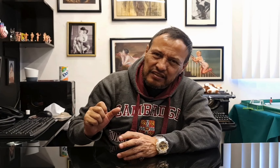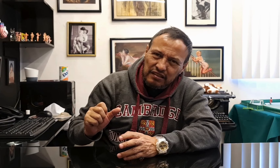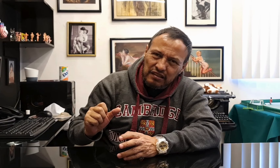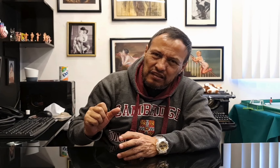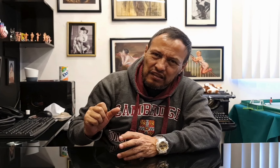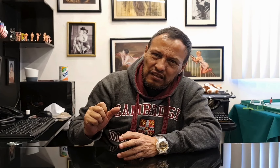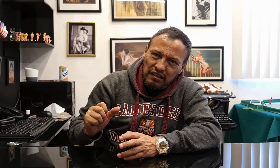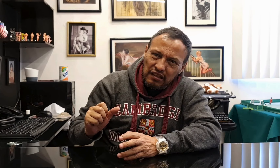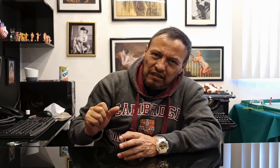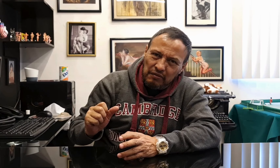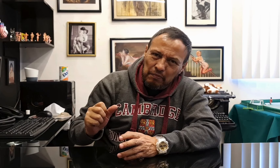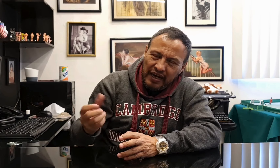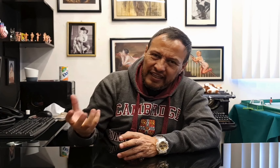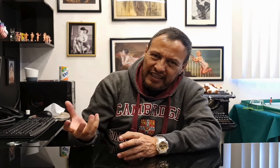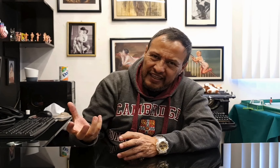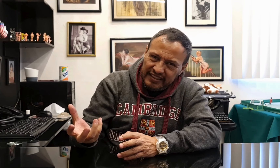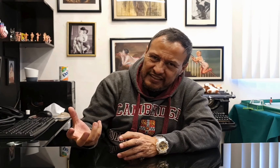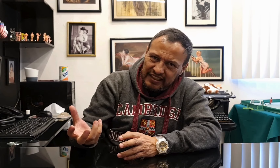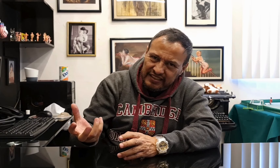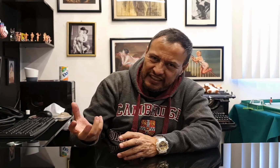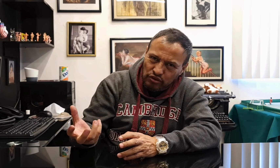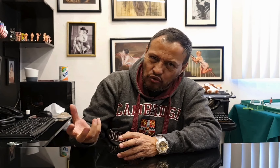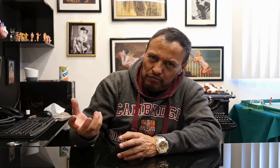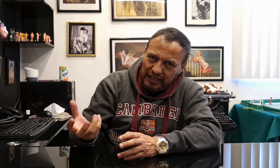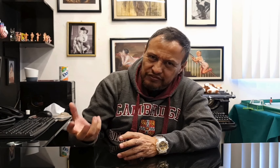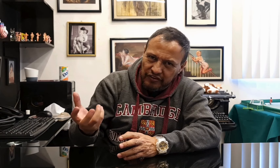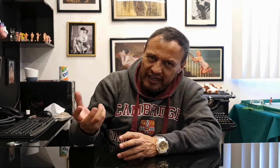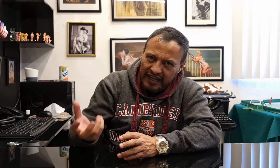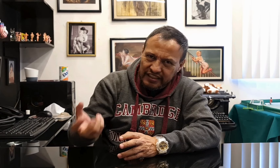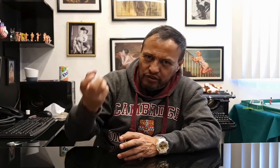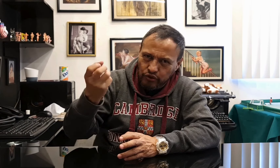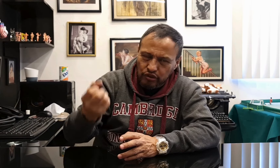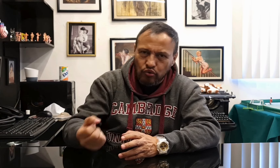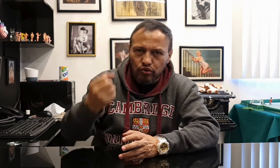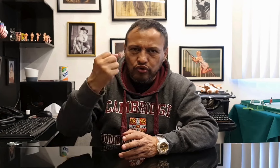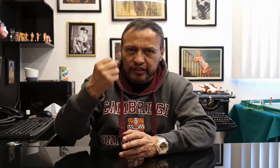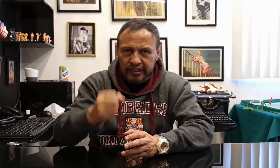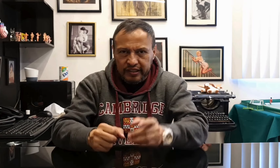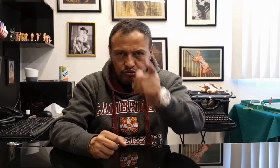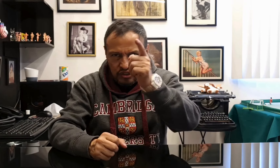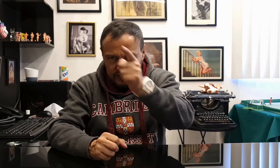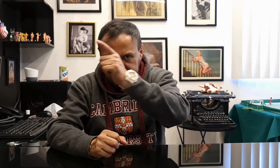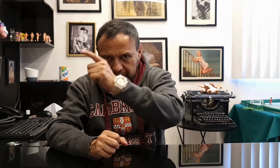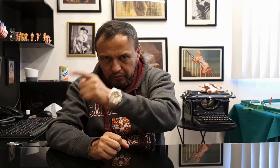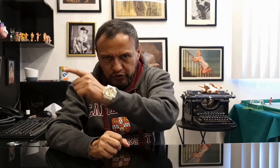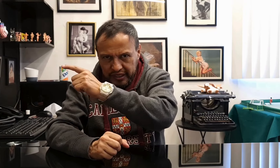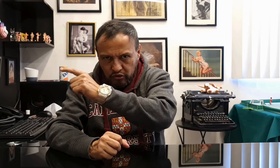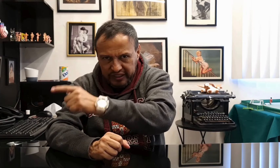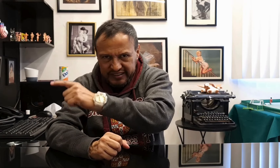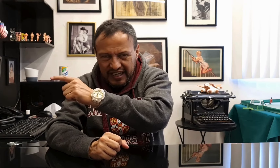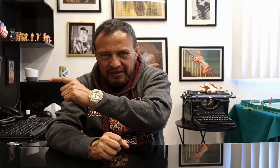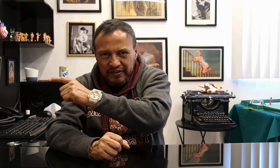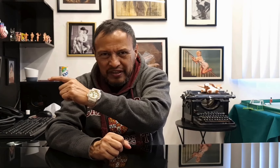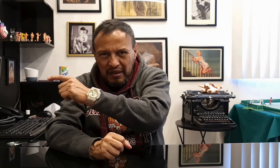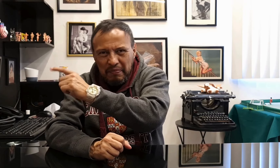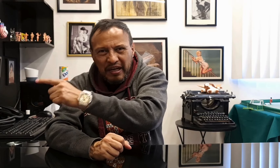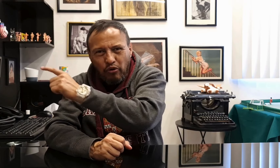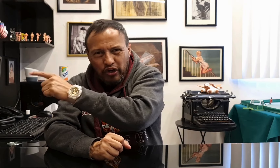periodistas para que ese sector más fanático y duro en el que usted se apoya con